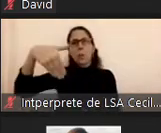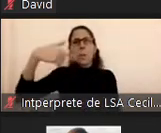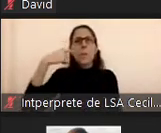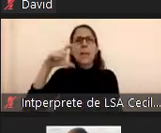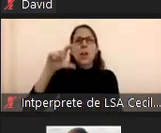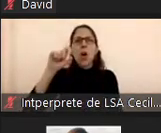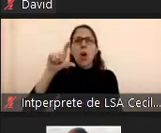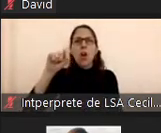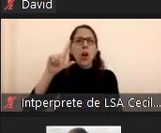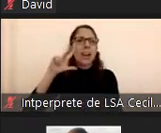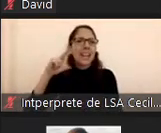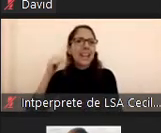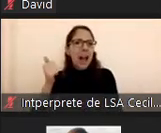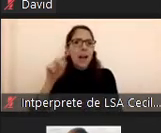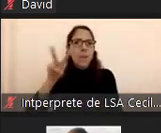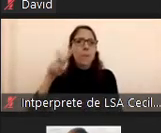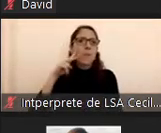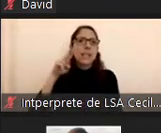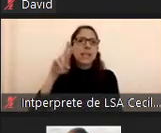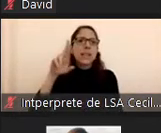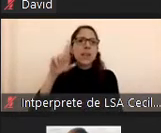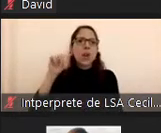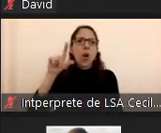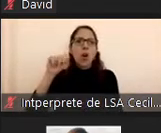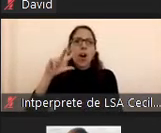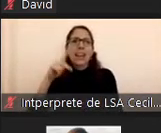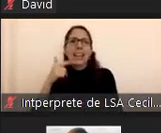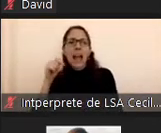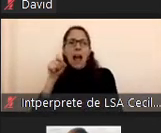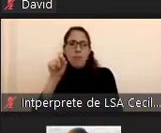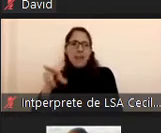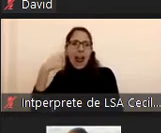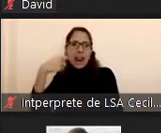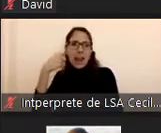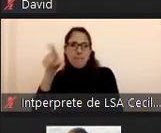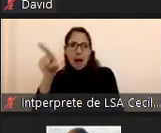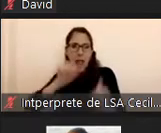virología, ¿sí? Y animales de laboratorio.